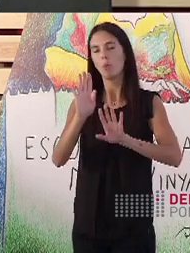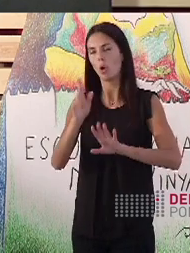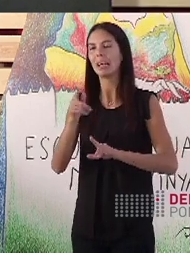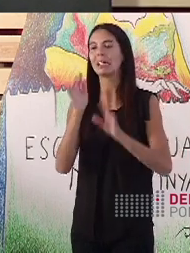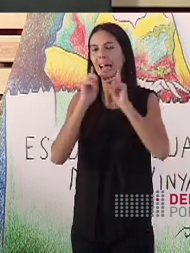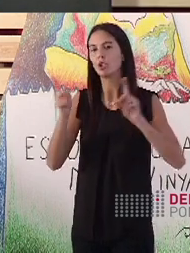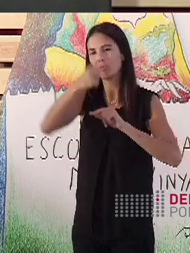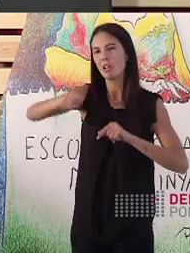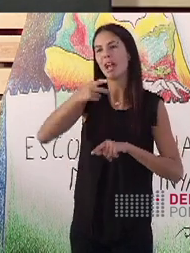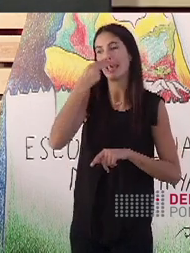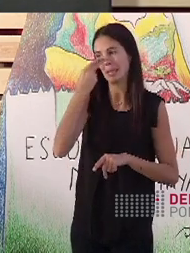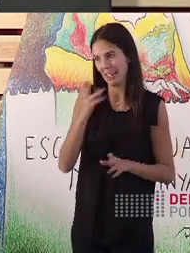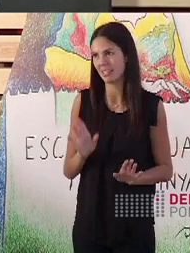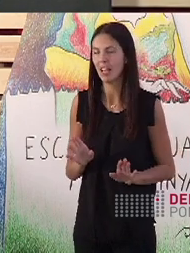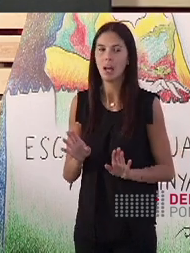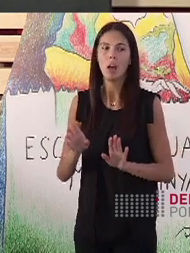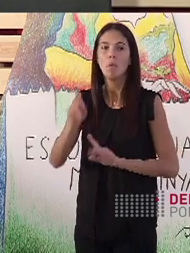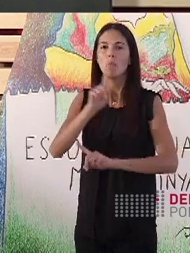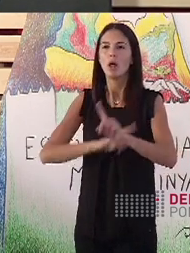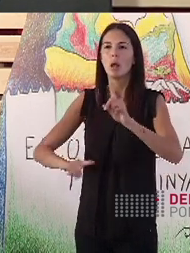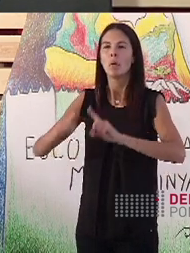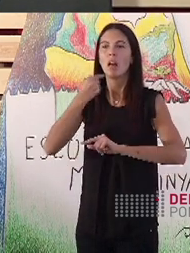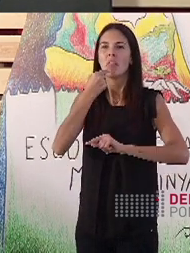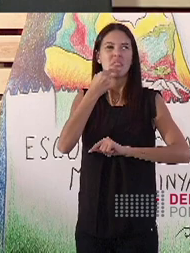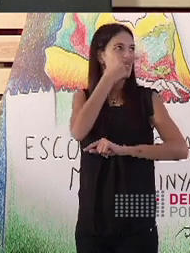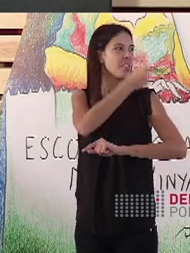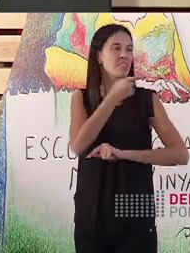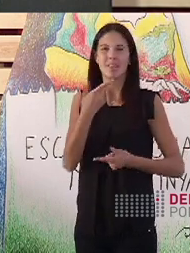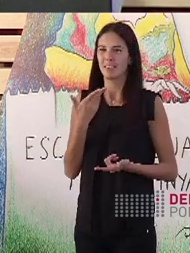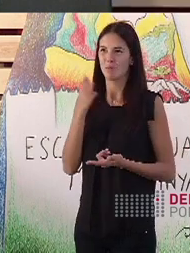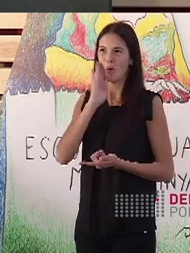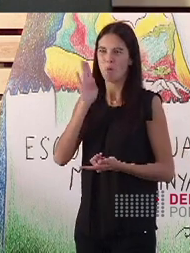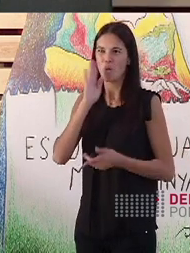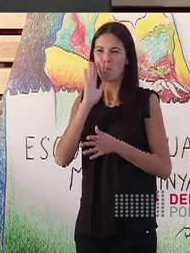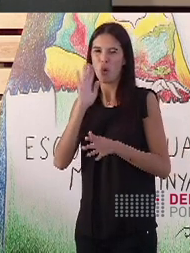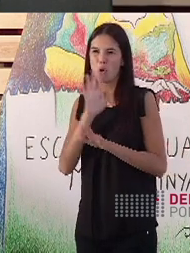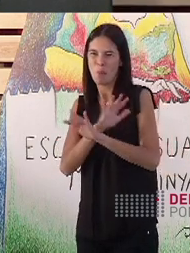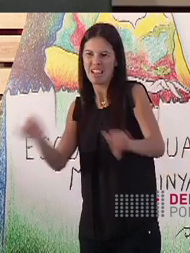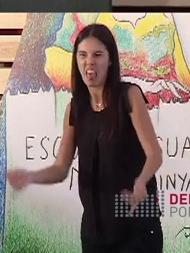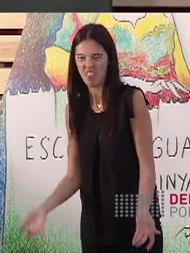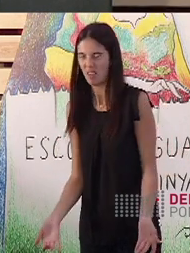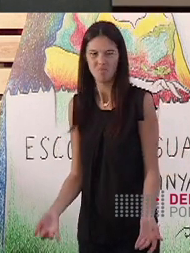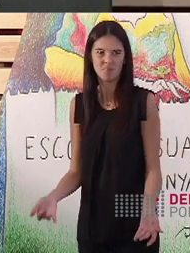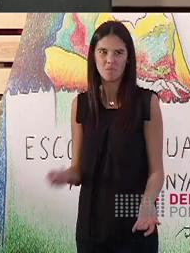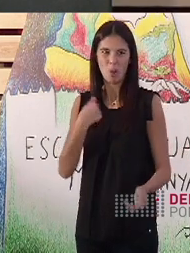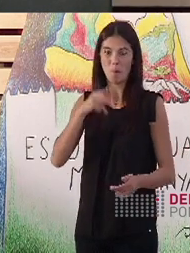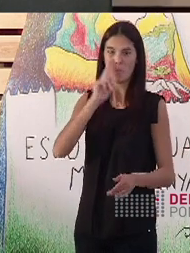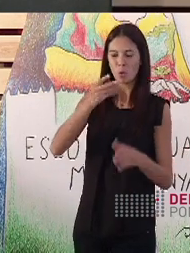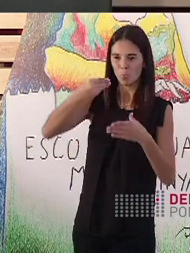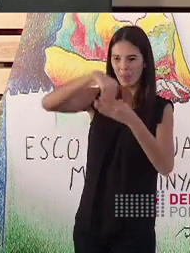supuesto. El problema aquí es que hablan de que esto es un tipo de porno, el porno venganza, pero estamos viendo unos componentes dentro de toda la